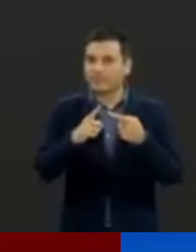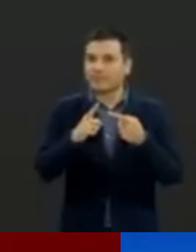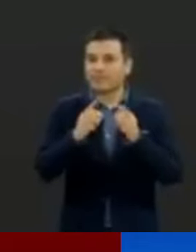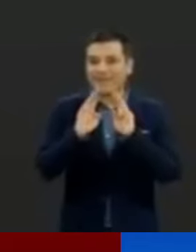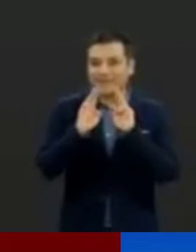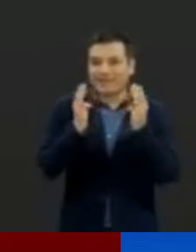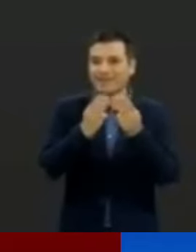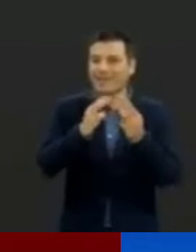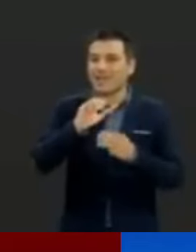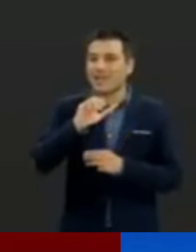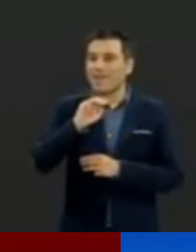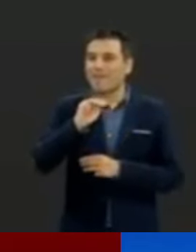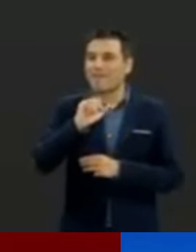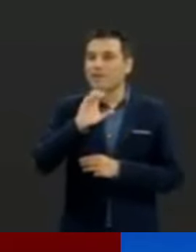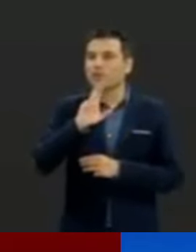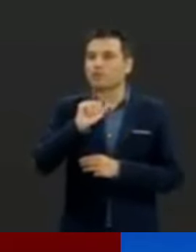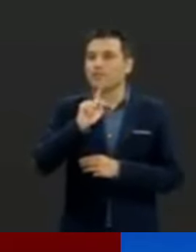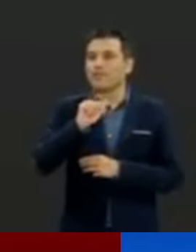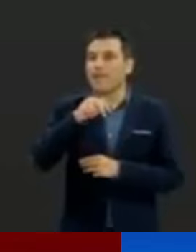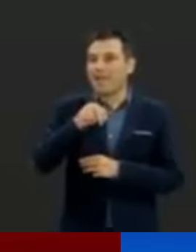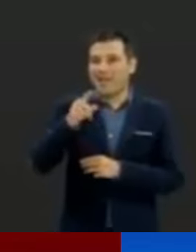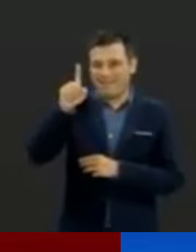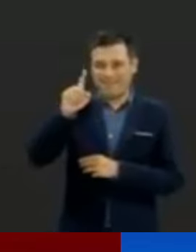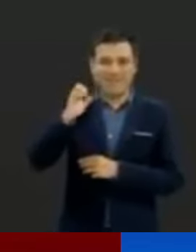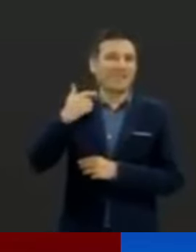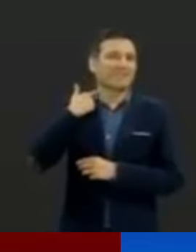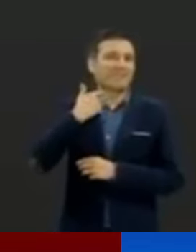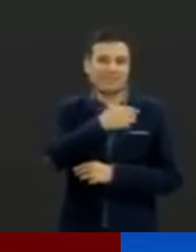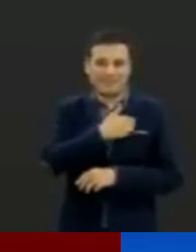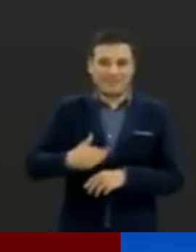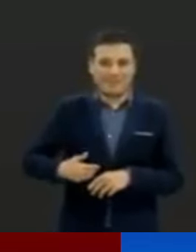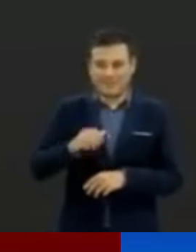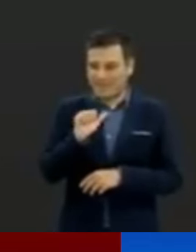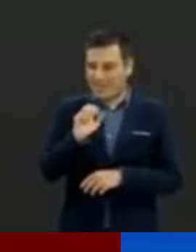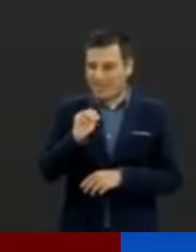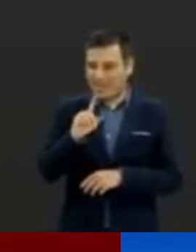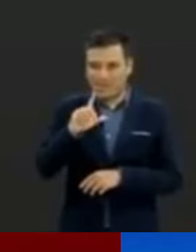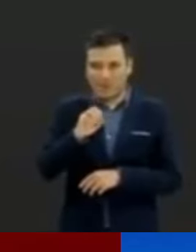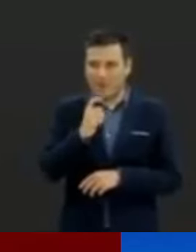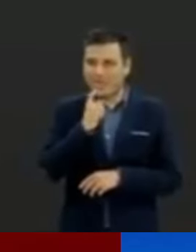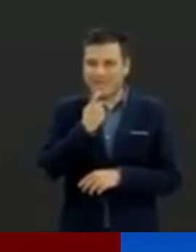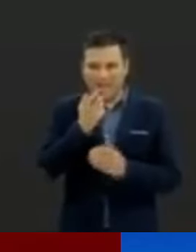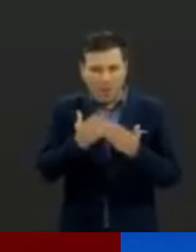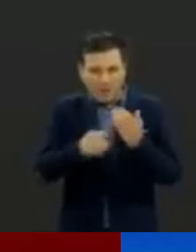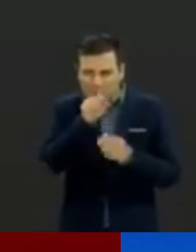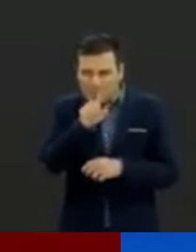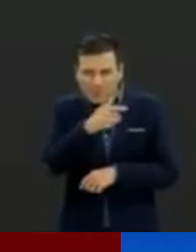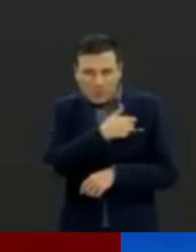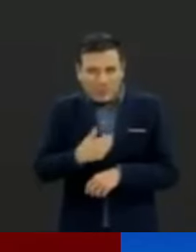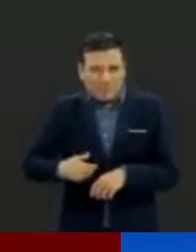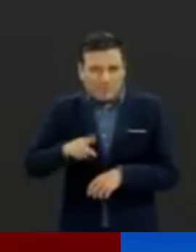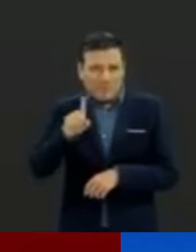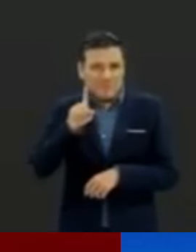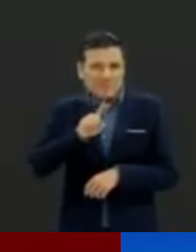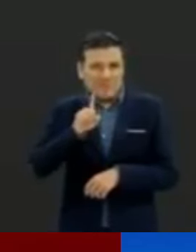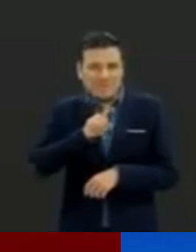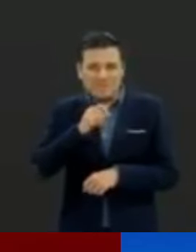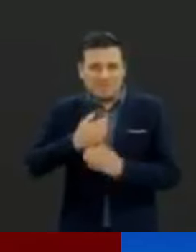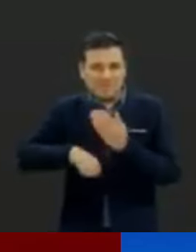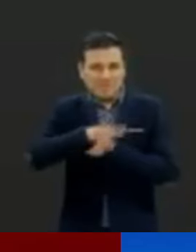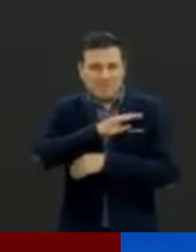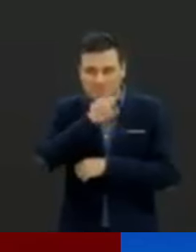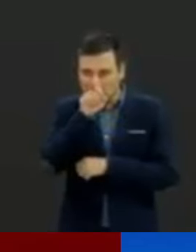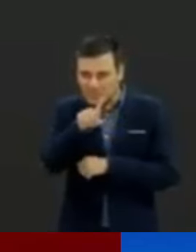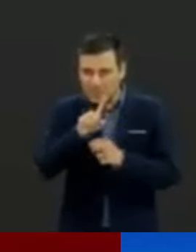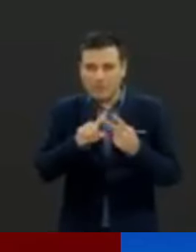cártel de Macuspana, que encabeza el expresidente López Obrador y que ahora le está siguiendo el juego la presidenta Claudia Sheinbaum, temas